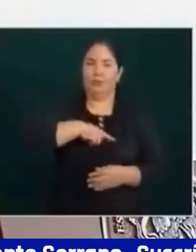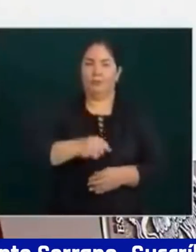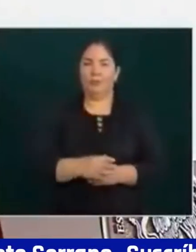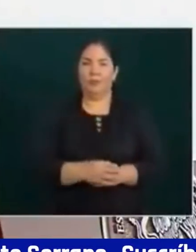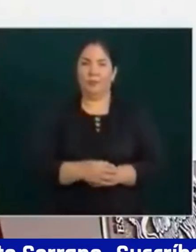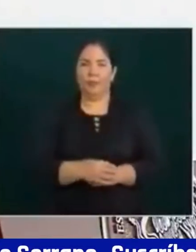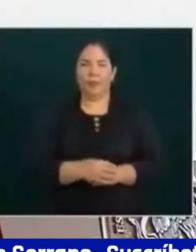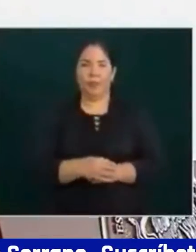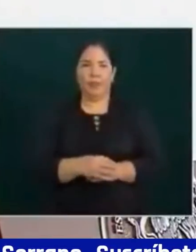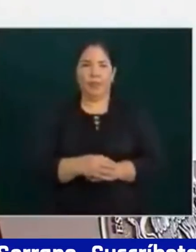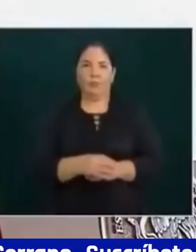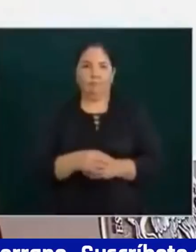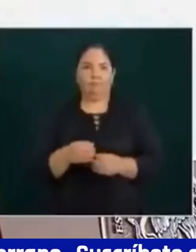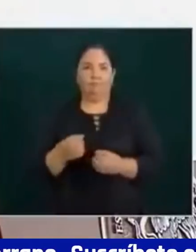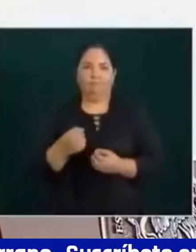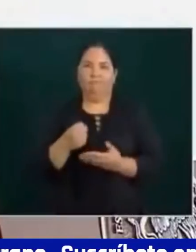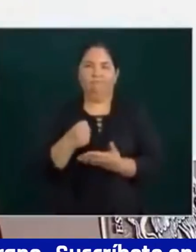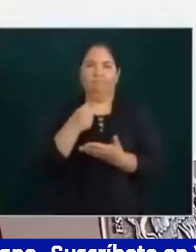reciben